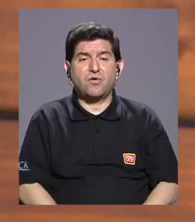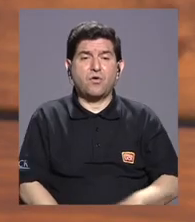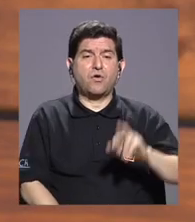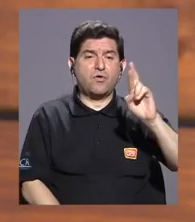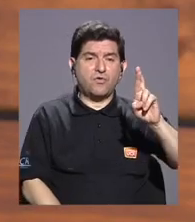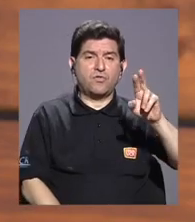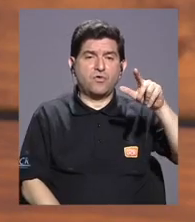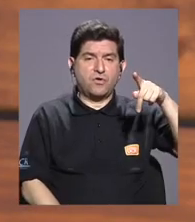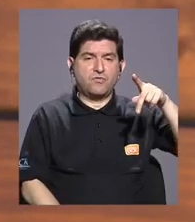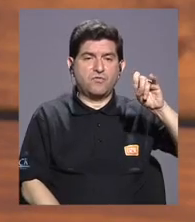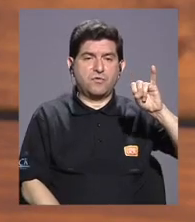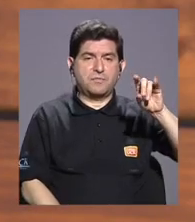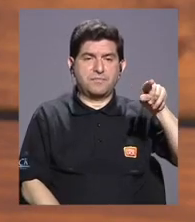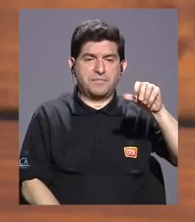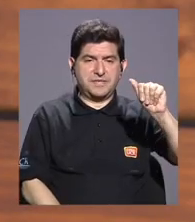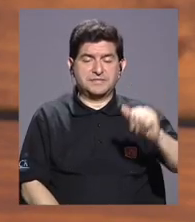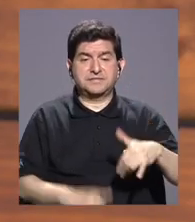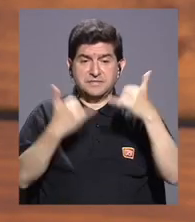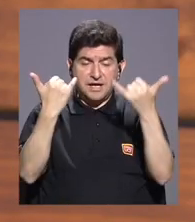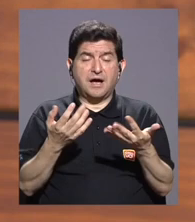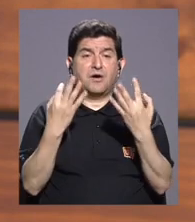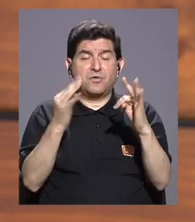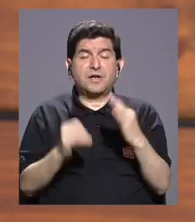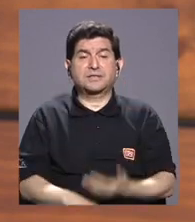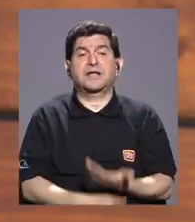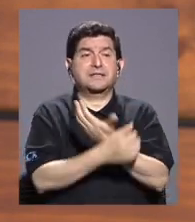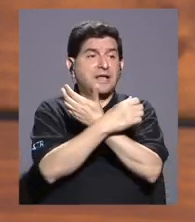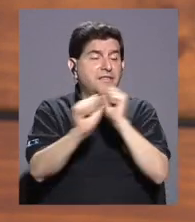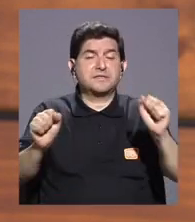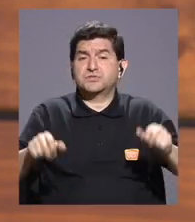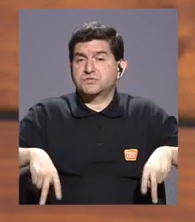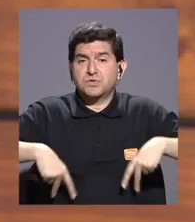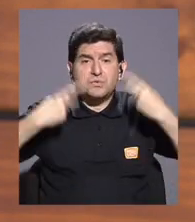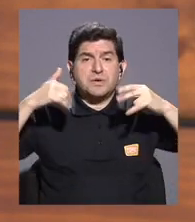Pisa. Ahora me parece que está tratando de sobrevivir,